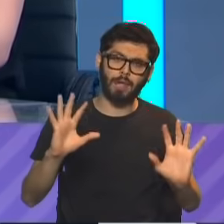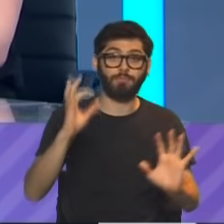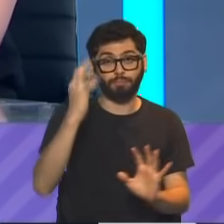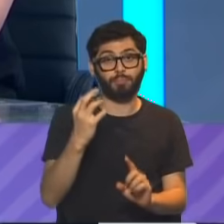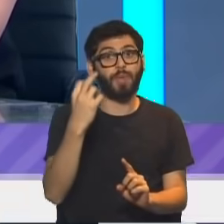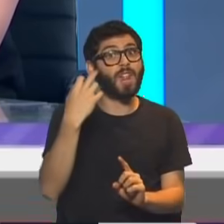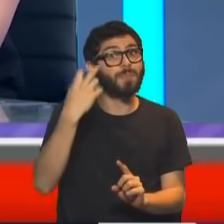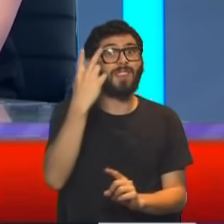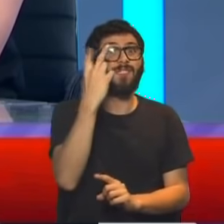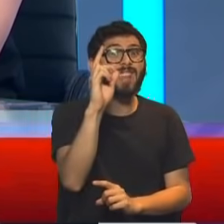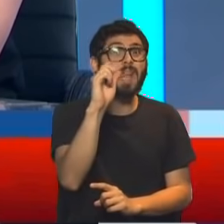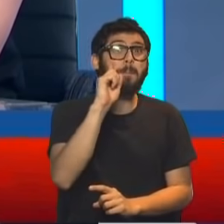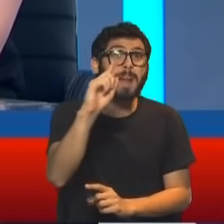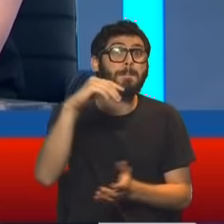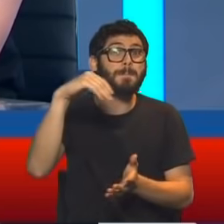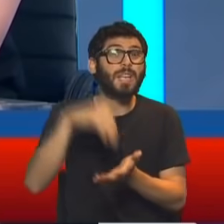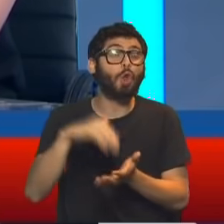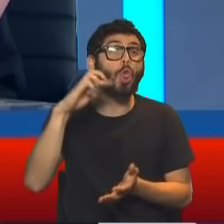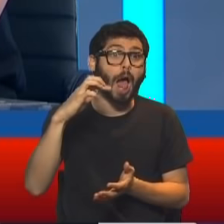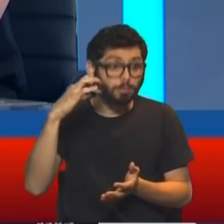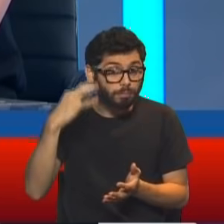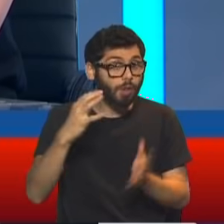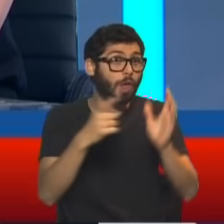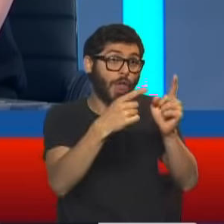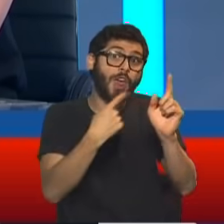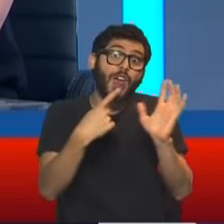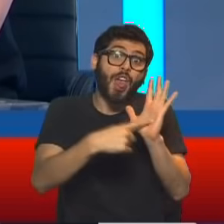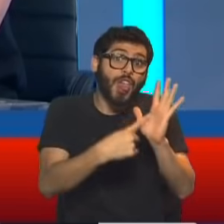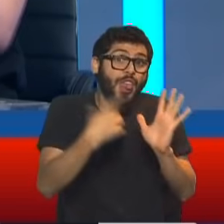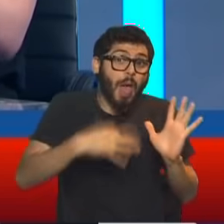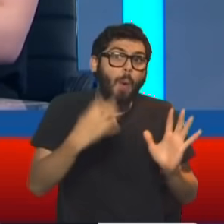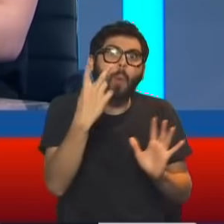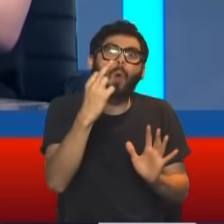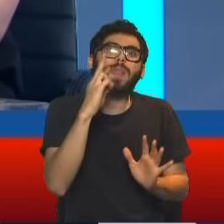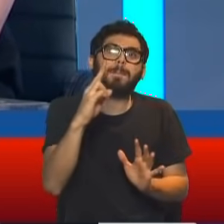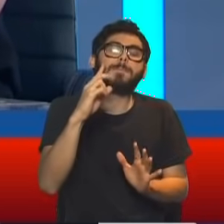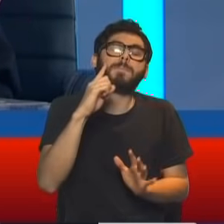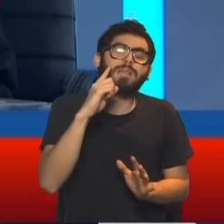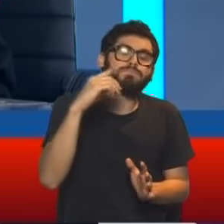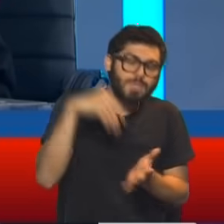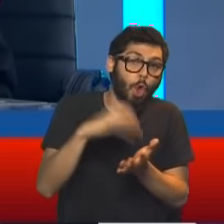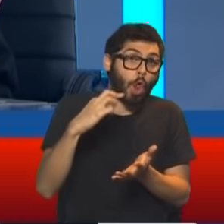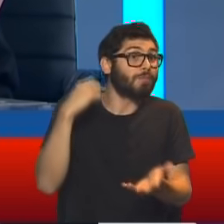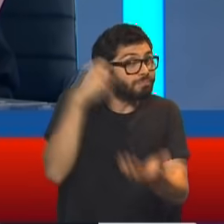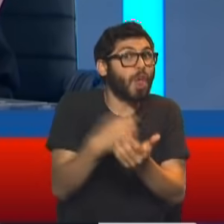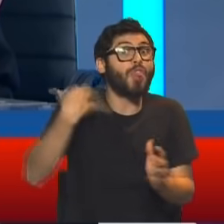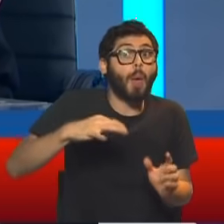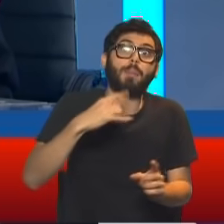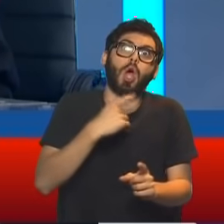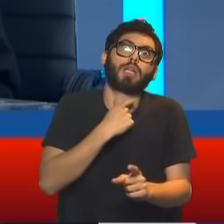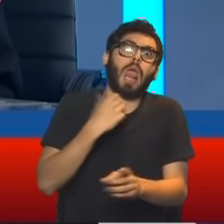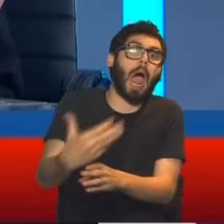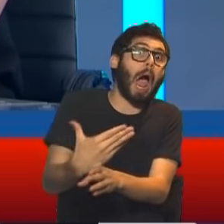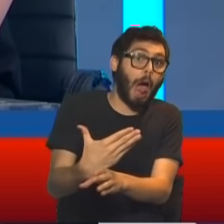20.000 millones de dólares lo que debería abonarse en 2022 al organismo. Pero sí busca antes del primer trimestre de